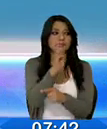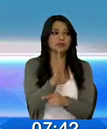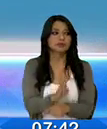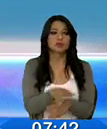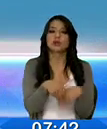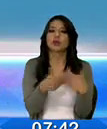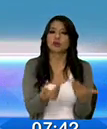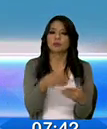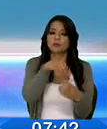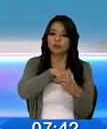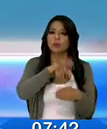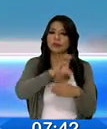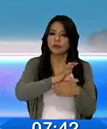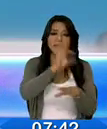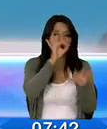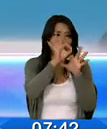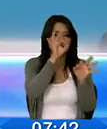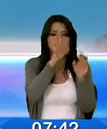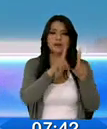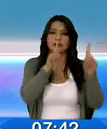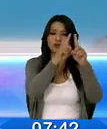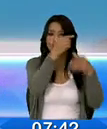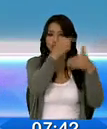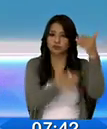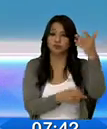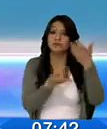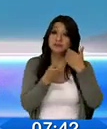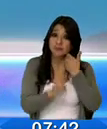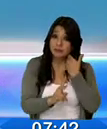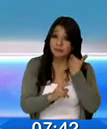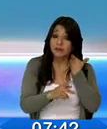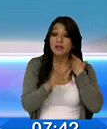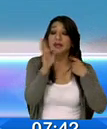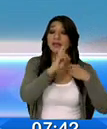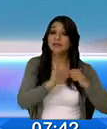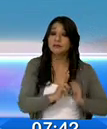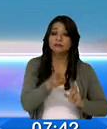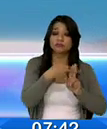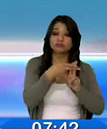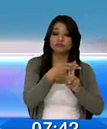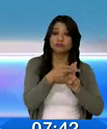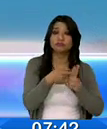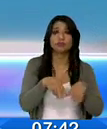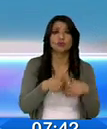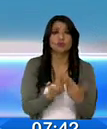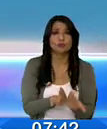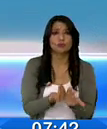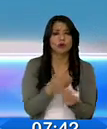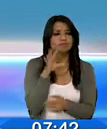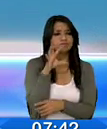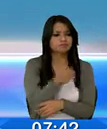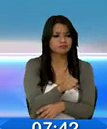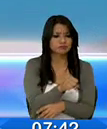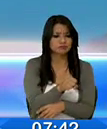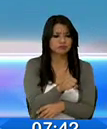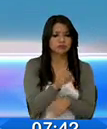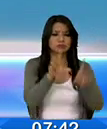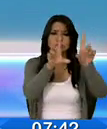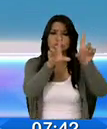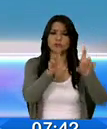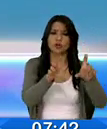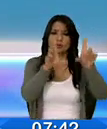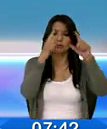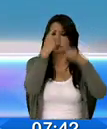que se encuentran dentro del Ecuador. Está contemplado incluso dentro de ese registro hacer una captación